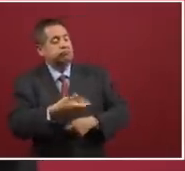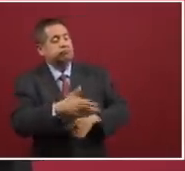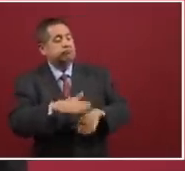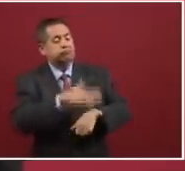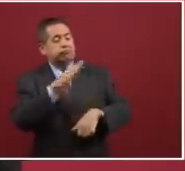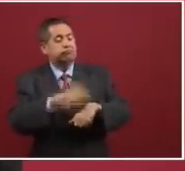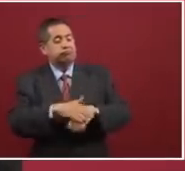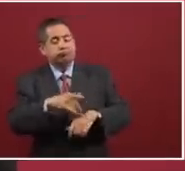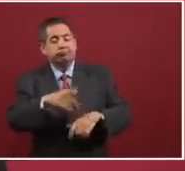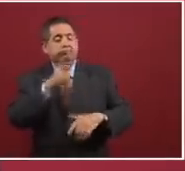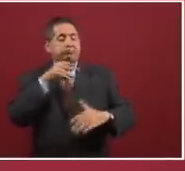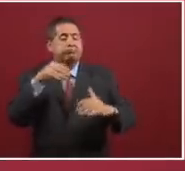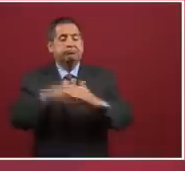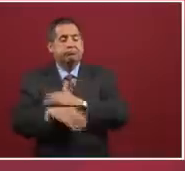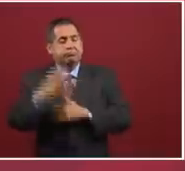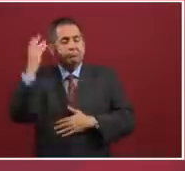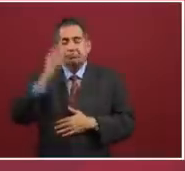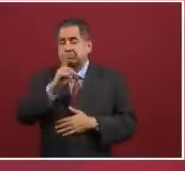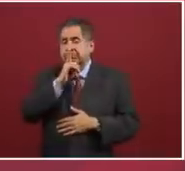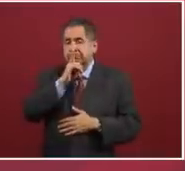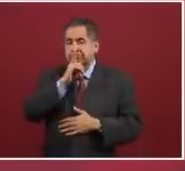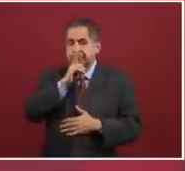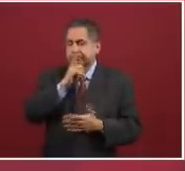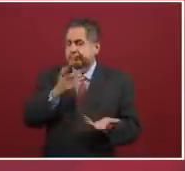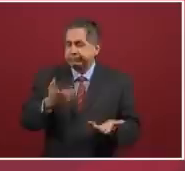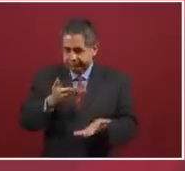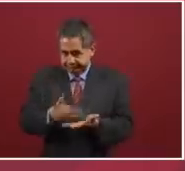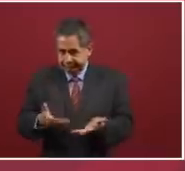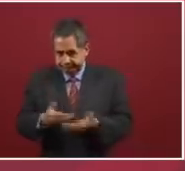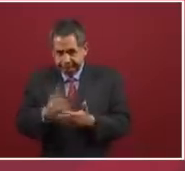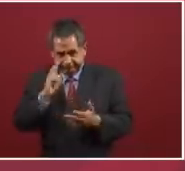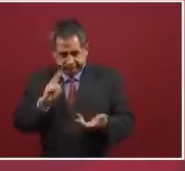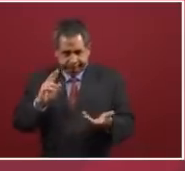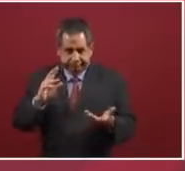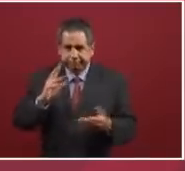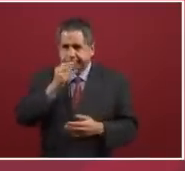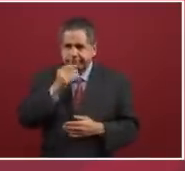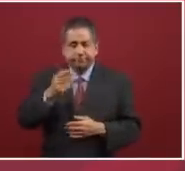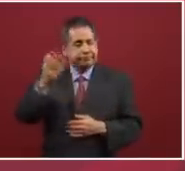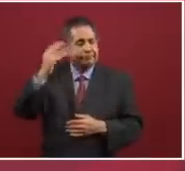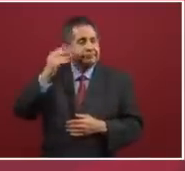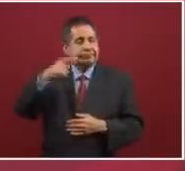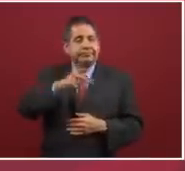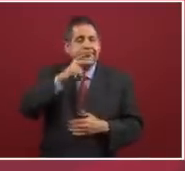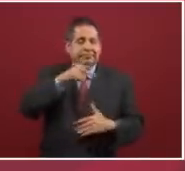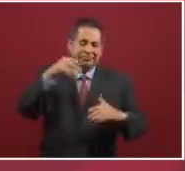del derrumbe en la producción de Pemex, o sea, de todo el daño que le